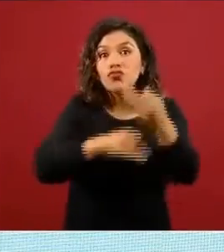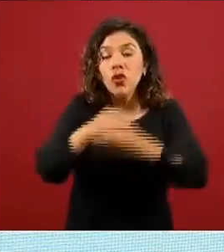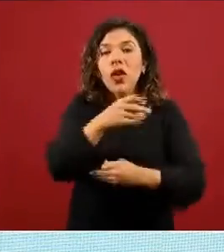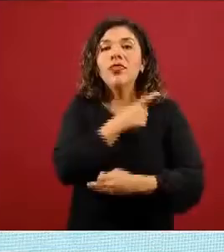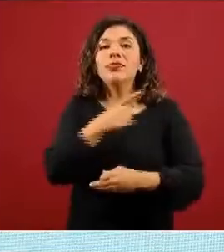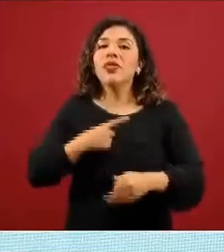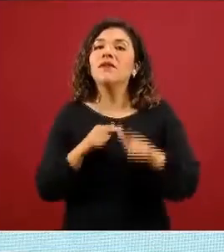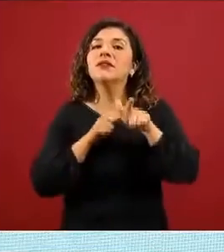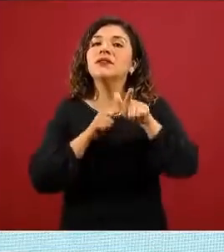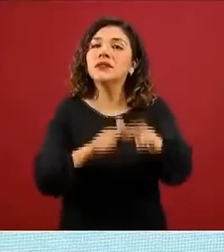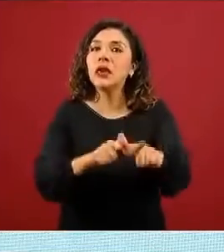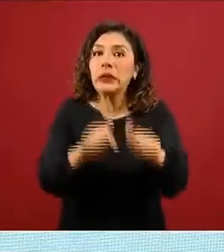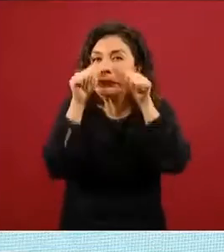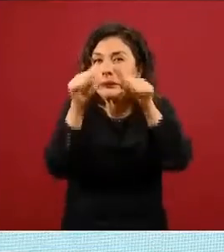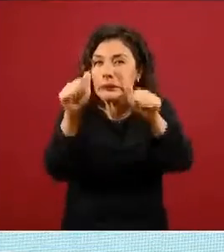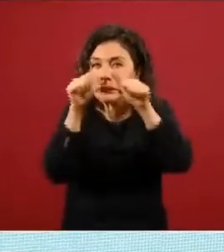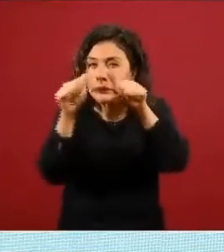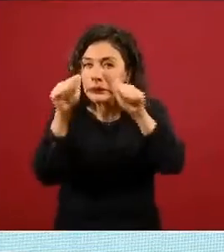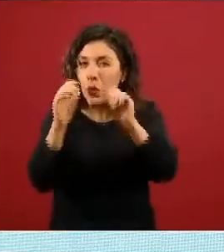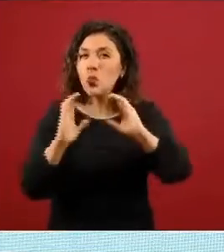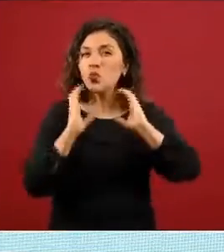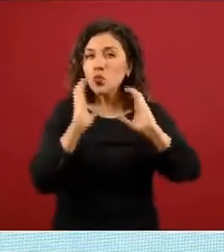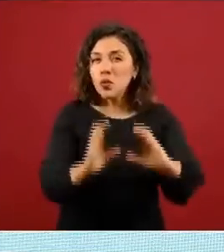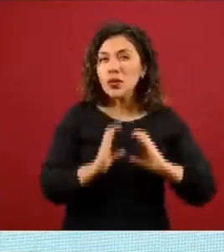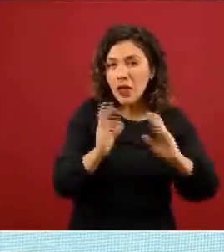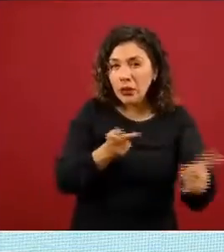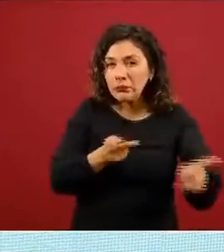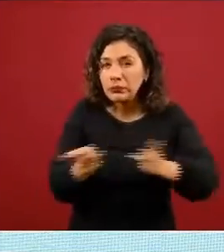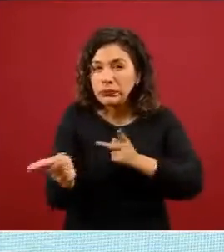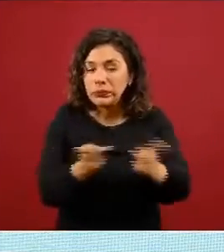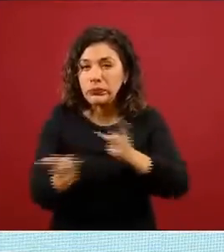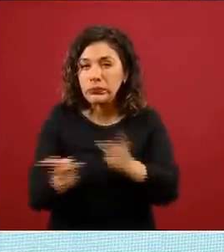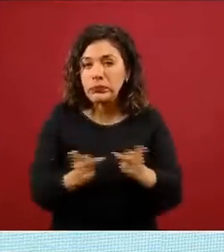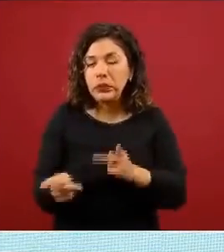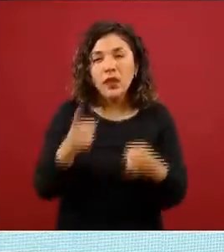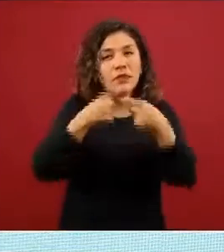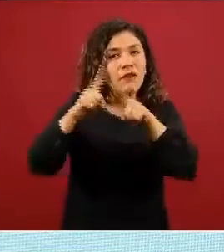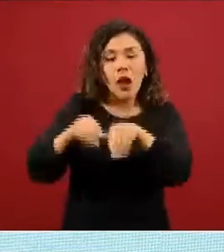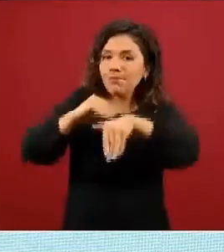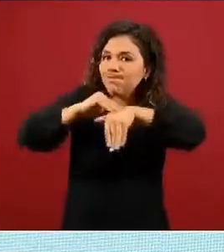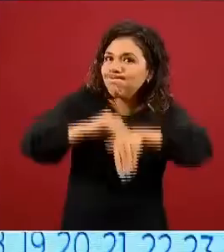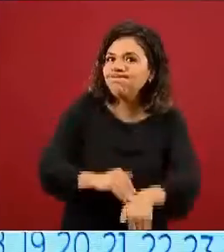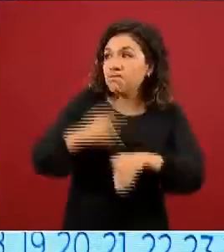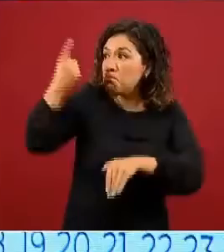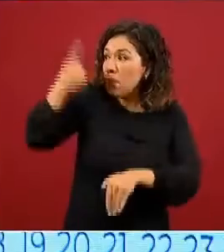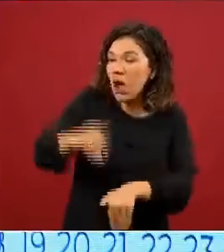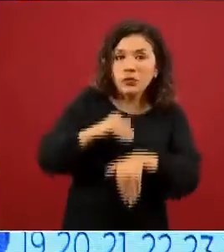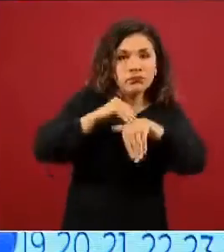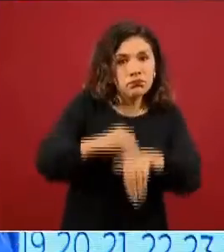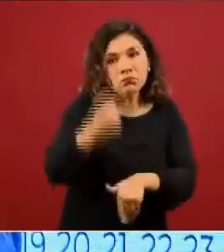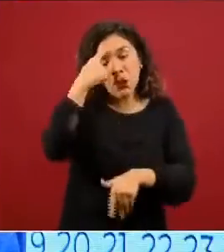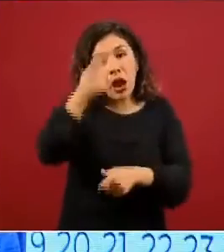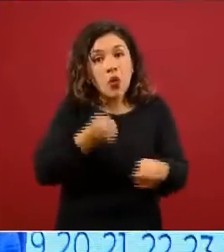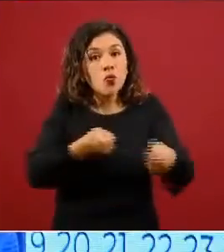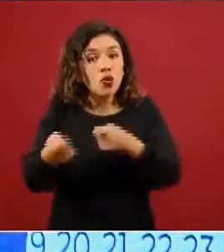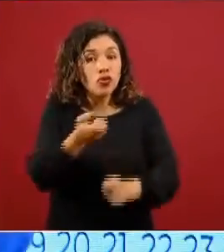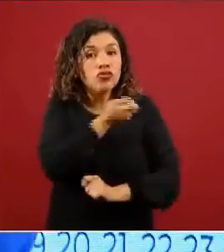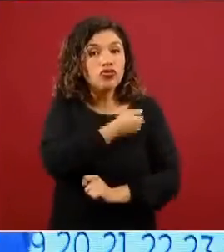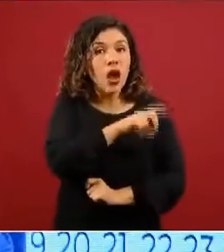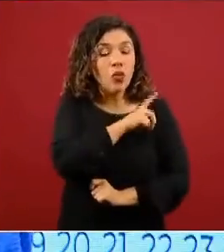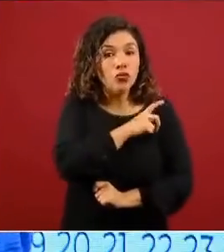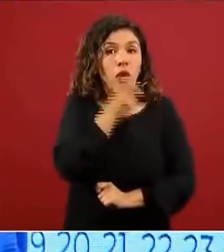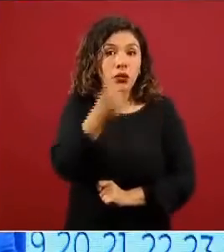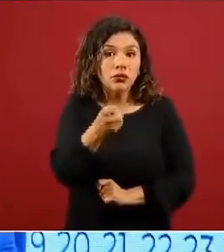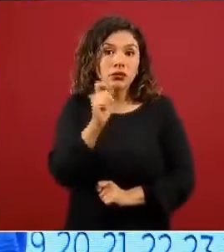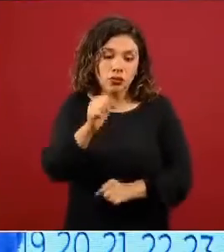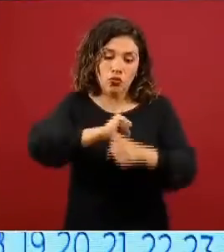nos mantengamos atentos y siguiendo las distintas medidas de control sanitario que